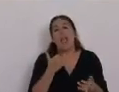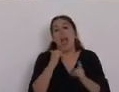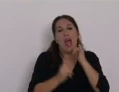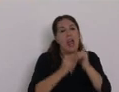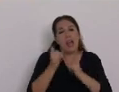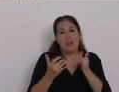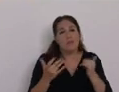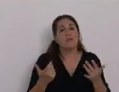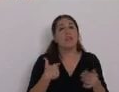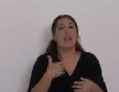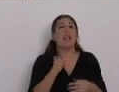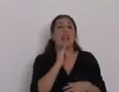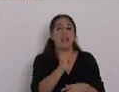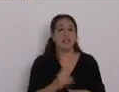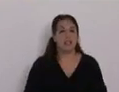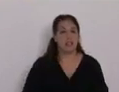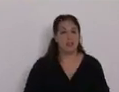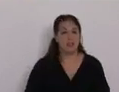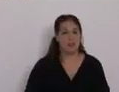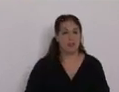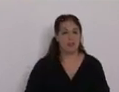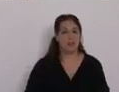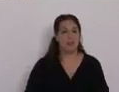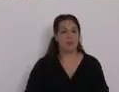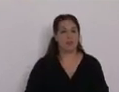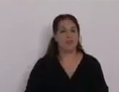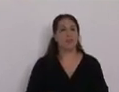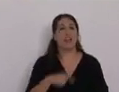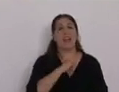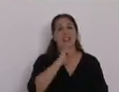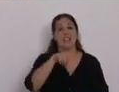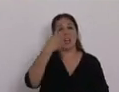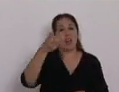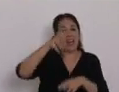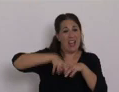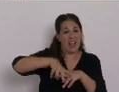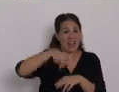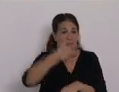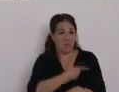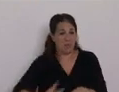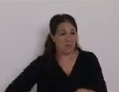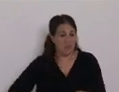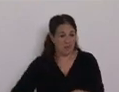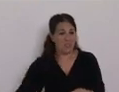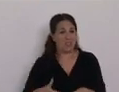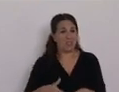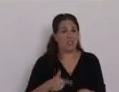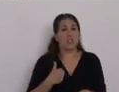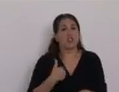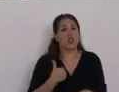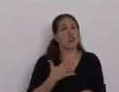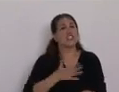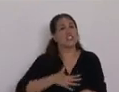sentara, Presidenta, le decía a quien ocupaba su lugar recién esta confesión pública. Siento que